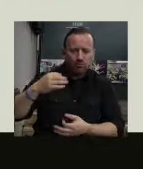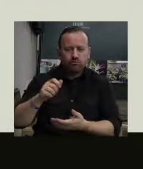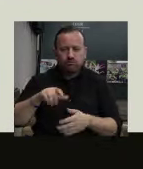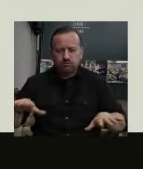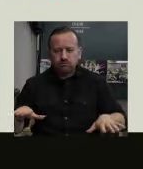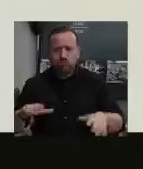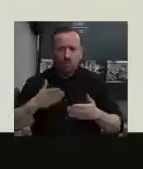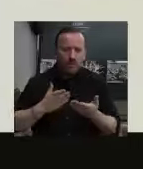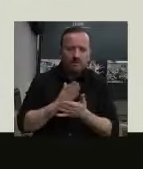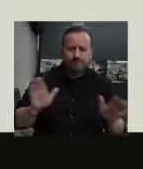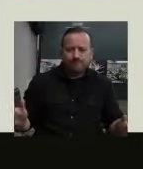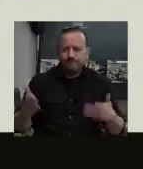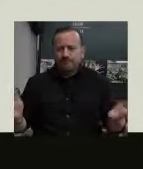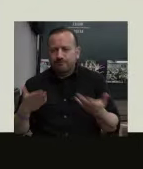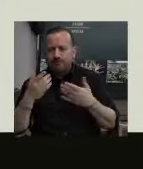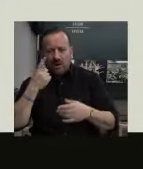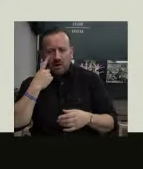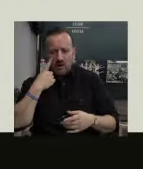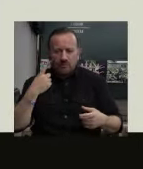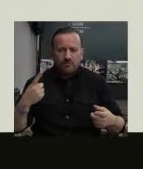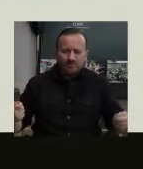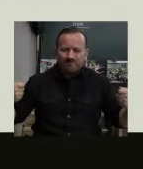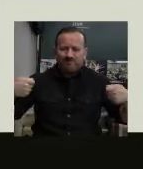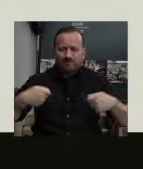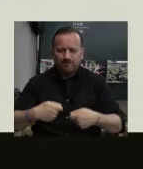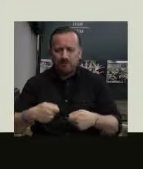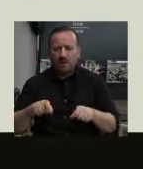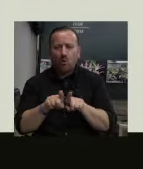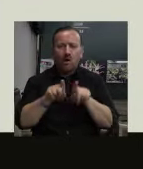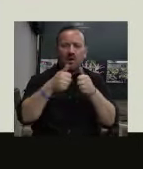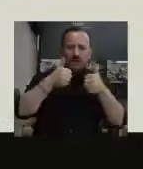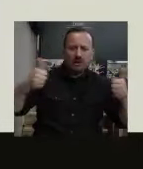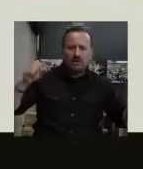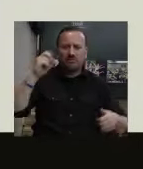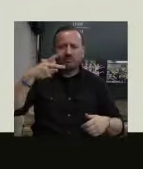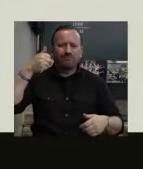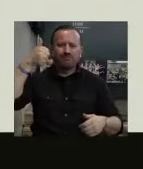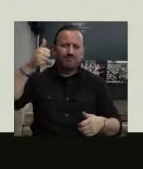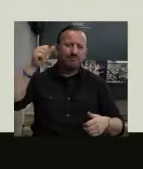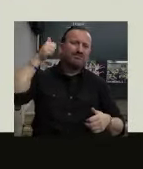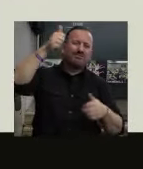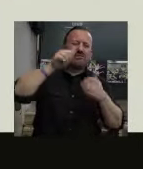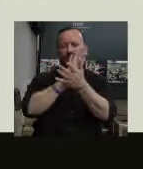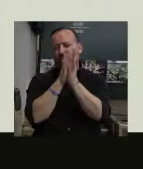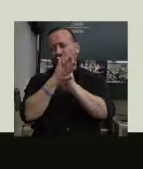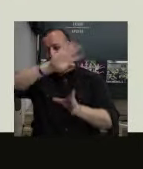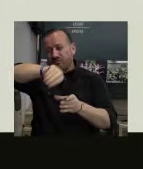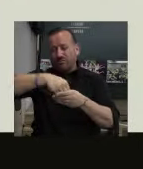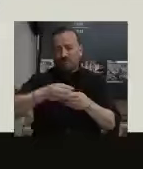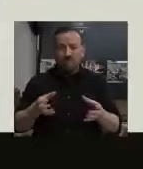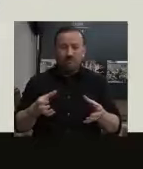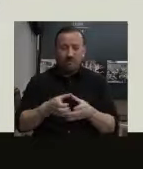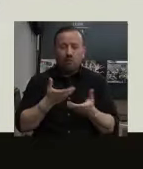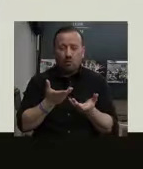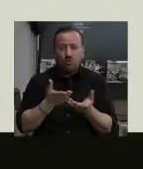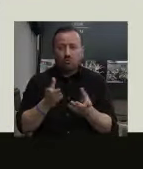promover ahí la inversión eh directivos vicerrectora vicerrector rector todos ustedes que son